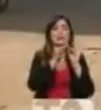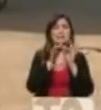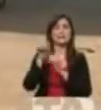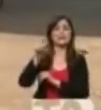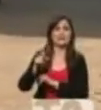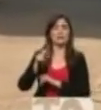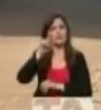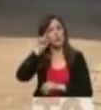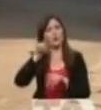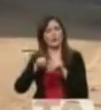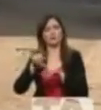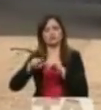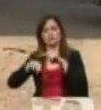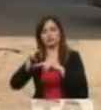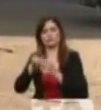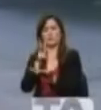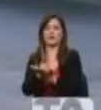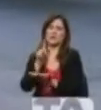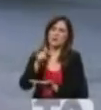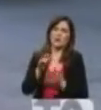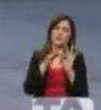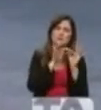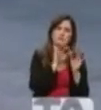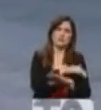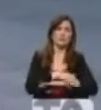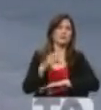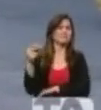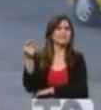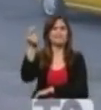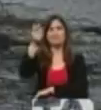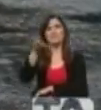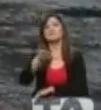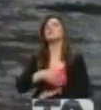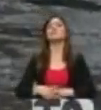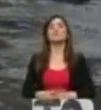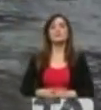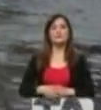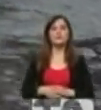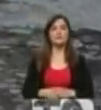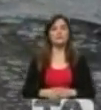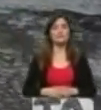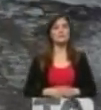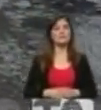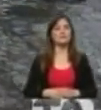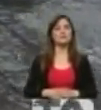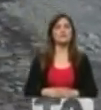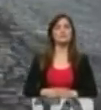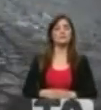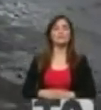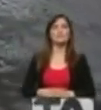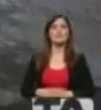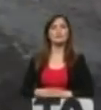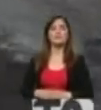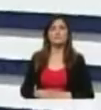están de acuerdo con la obra, dicen que debe darse mantenimiento inmediato a esta vía llena de huecos. Johanna Cañizares,